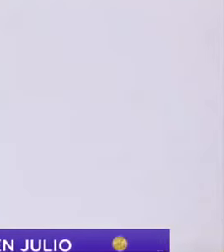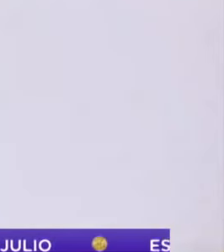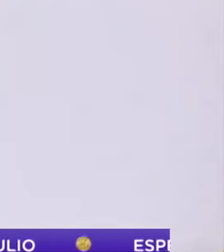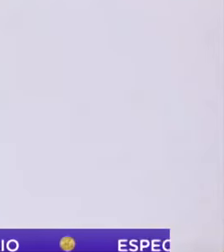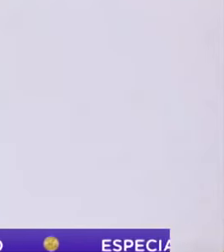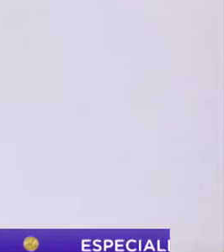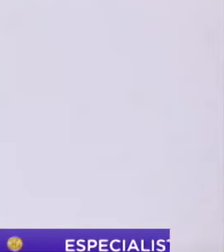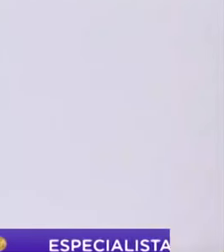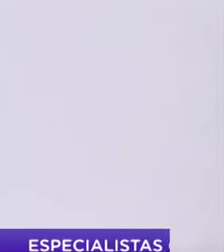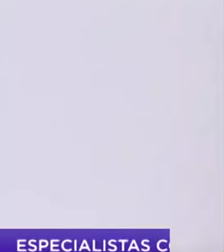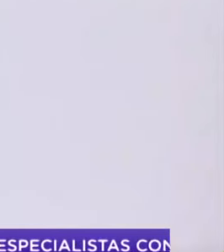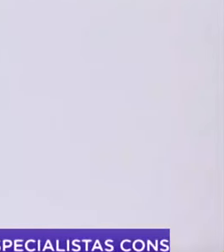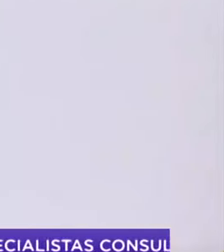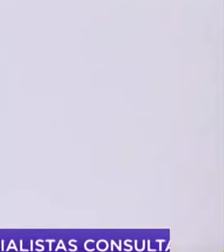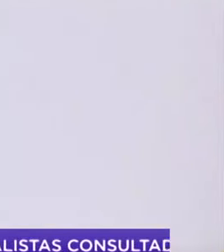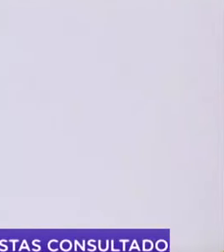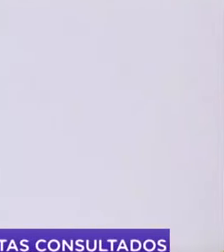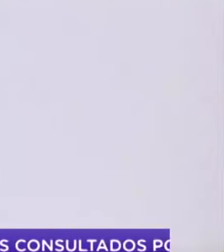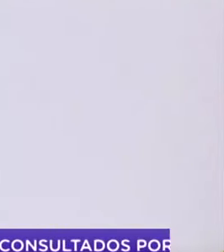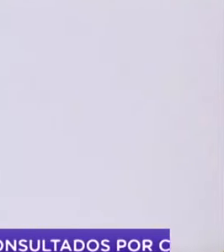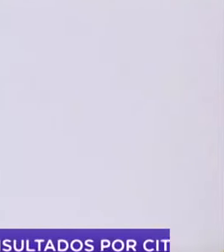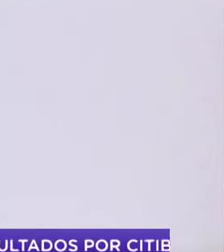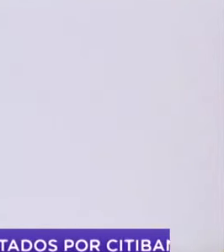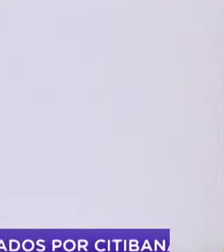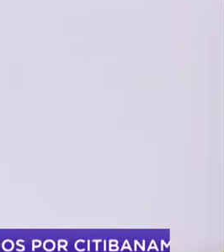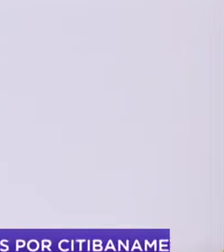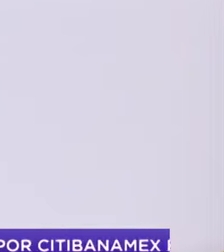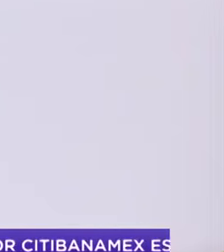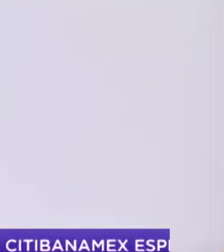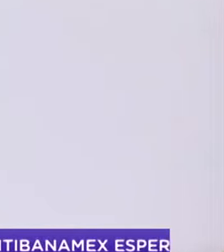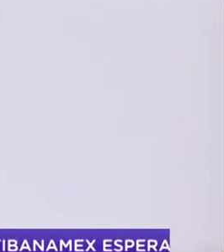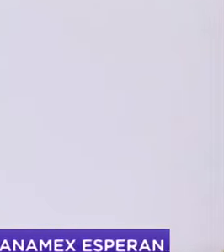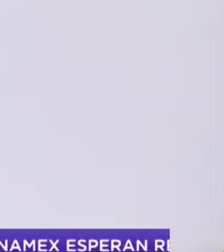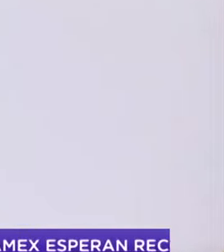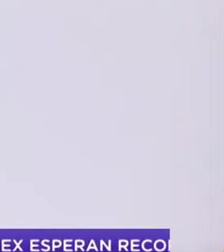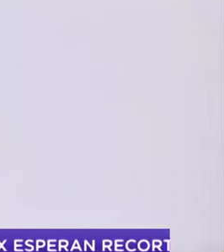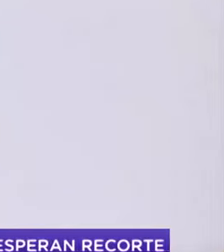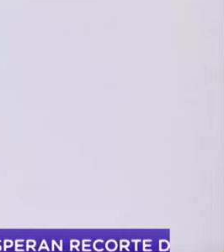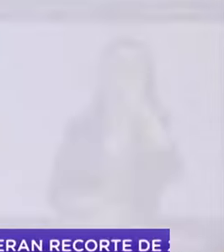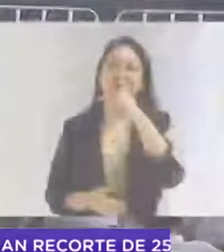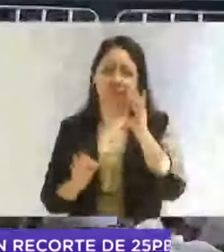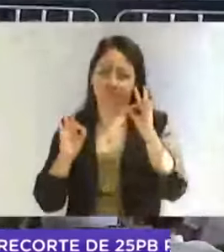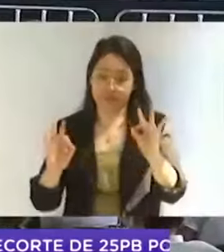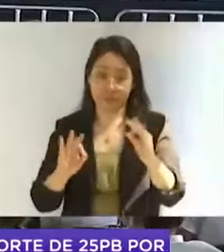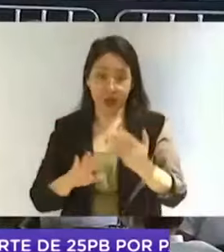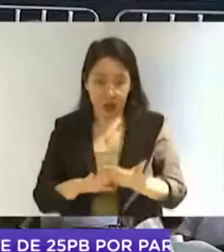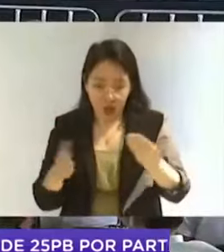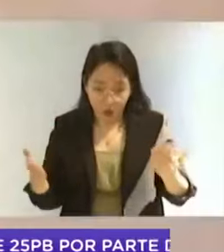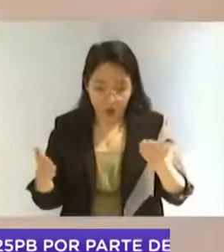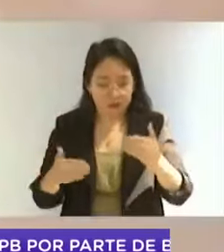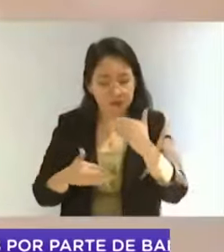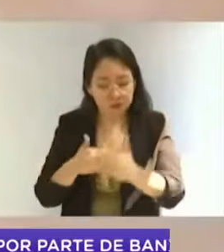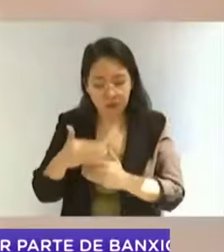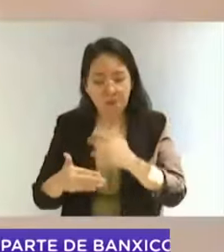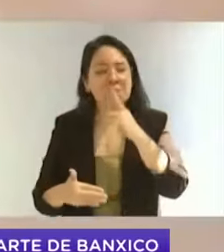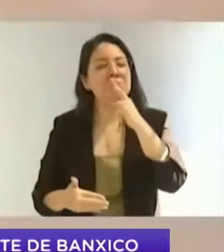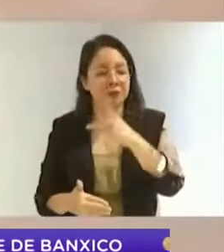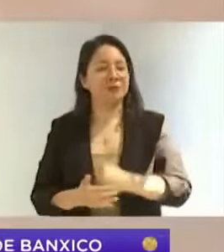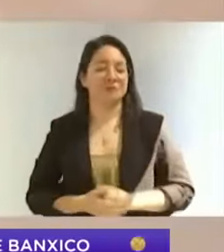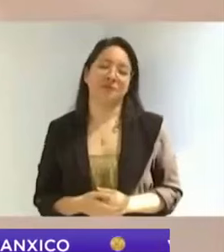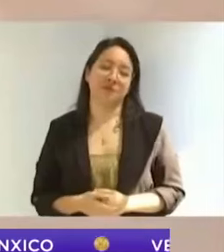para anticipar cómo será el trabajo de Claudia Sheinbaum, quien recibirá la banda presidencial el próximo 1 de octubre. Yo les